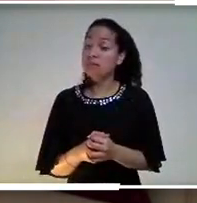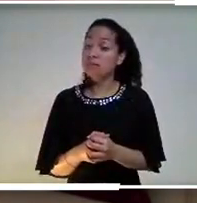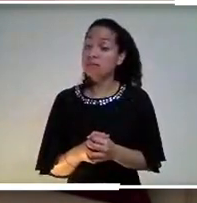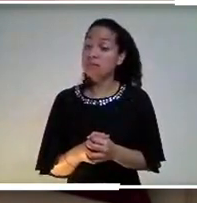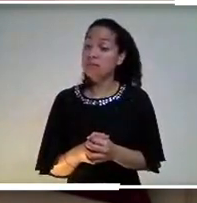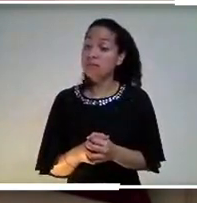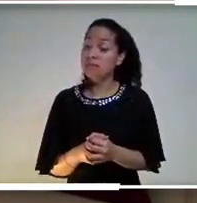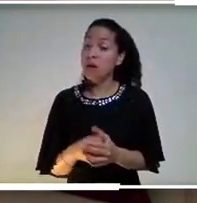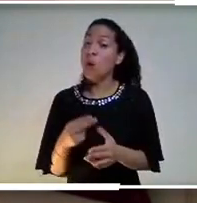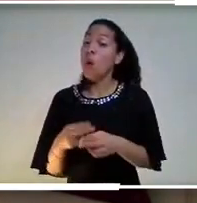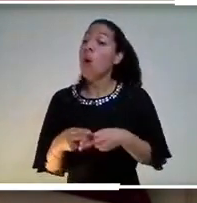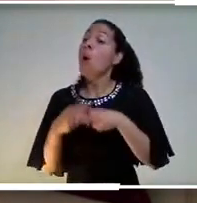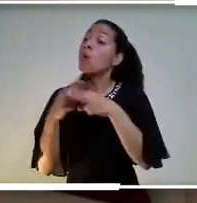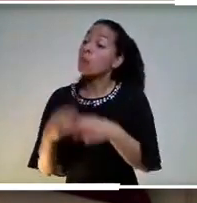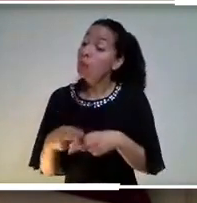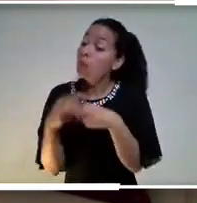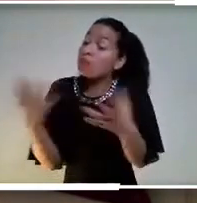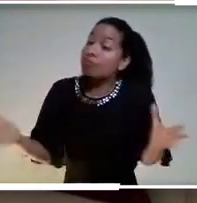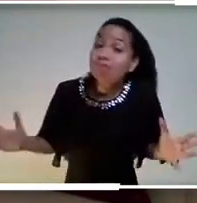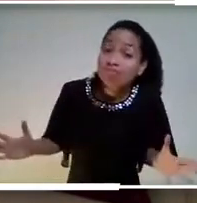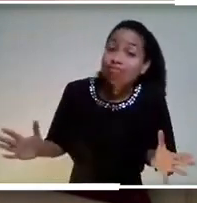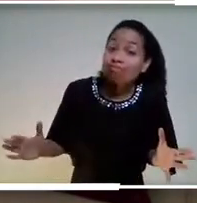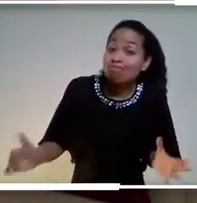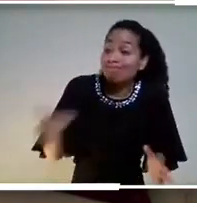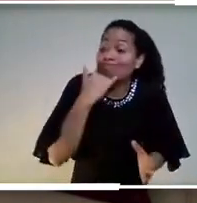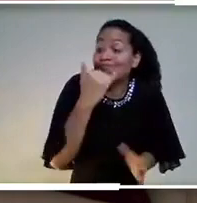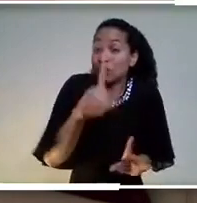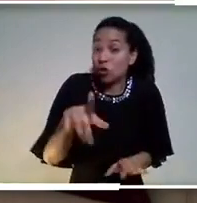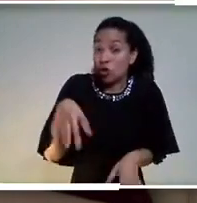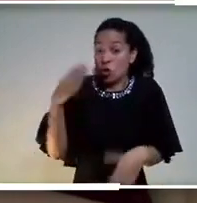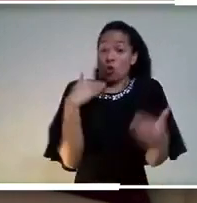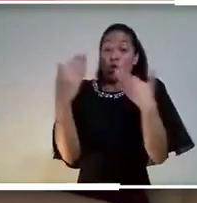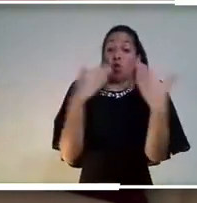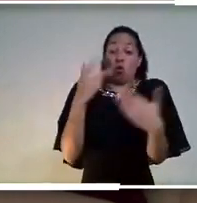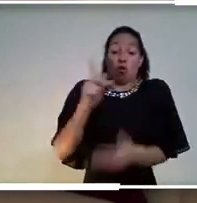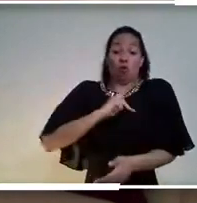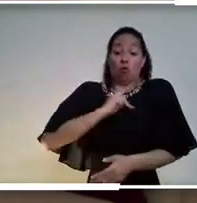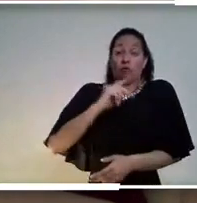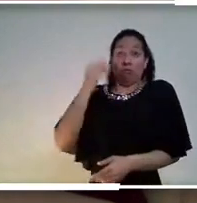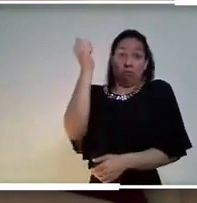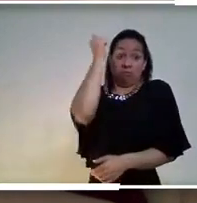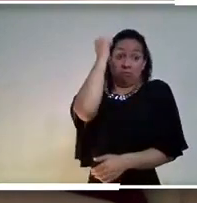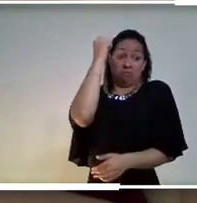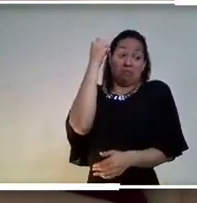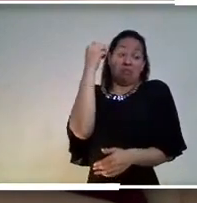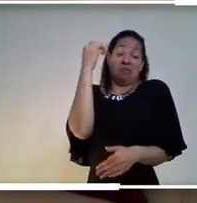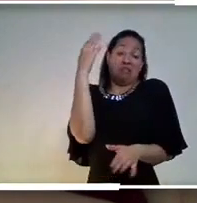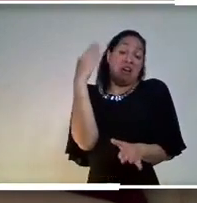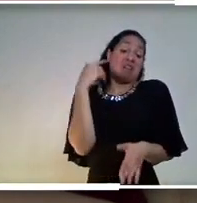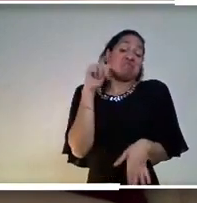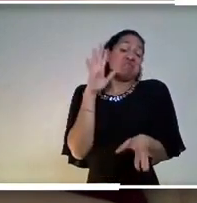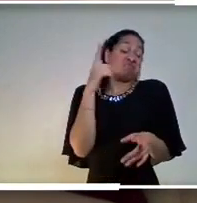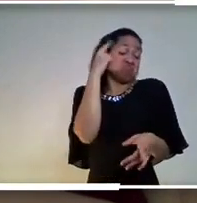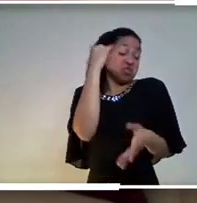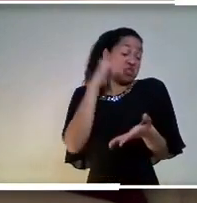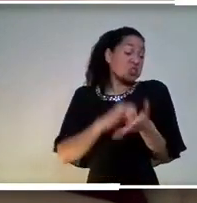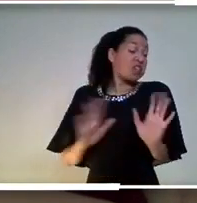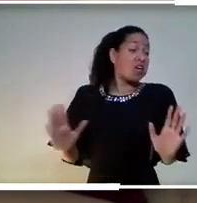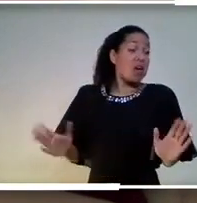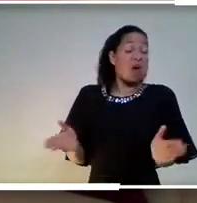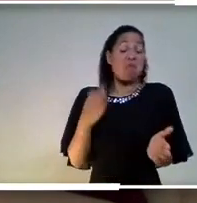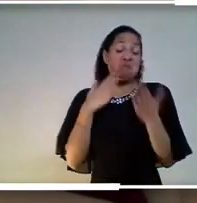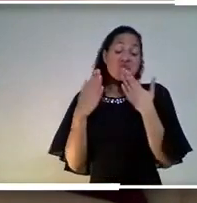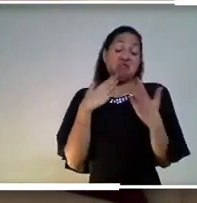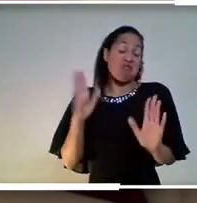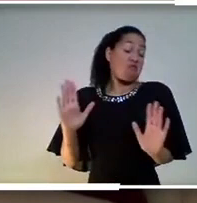y es muy difícil salir esas cosas porque es abrir la puerta al enemigo para que eche por tierra todas nuestras creencias en la